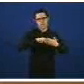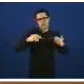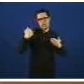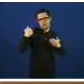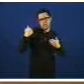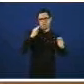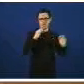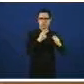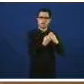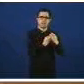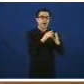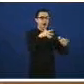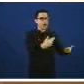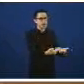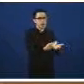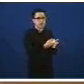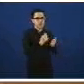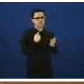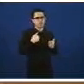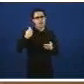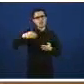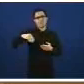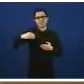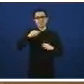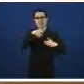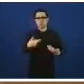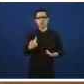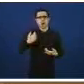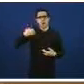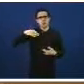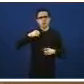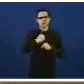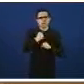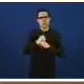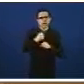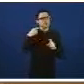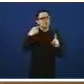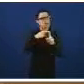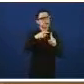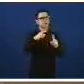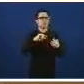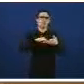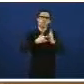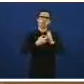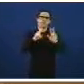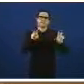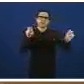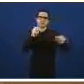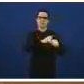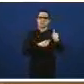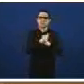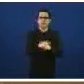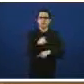A este presidente Actual Que é o único Que está Traballando Para os depositarios Das preferentes Señoría Comprendo